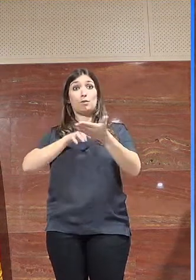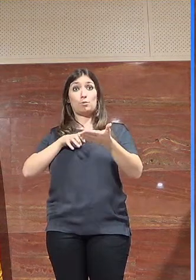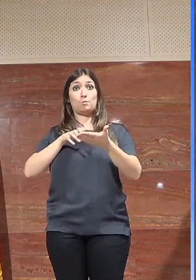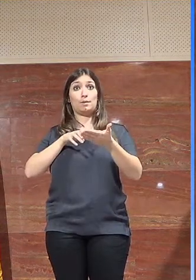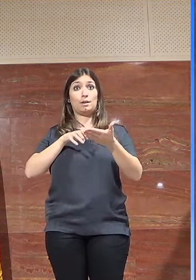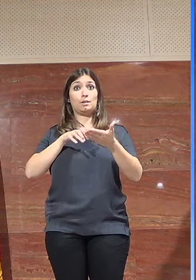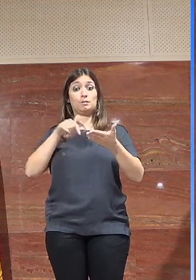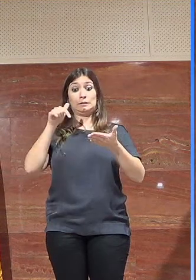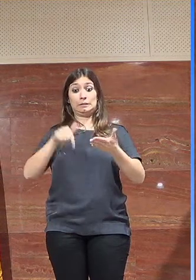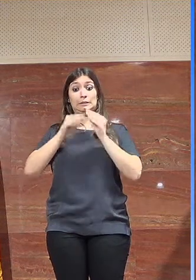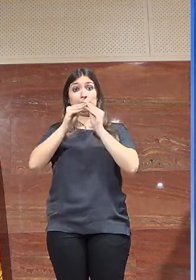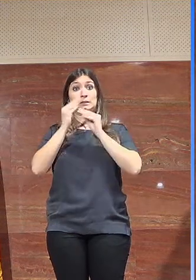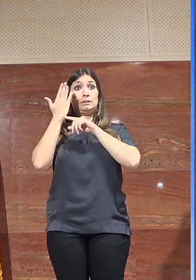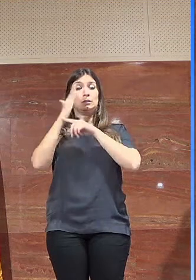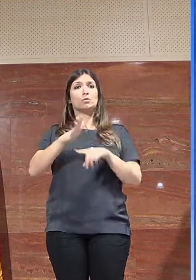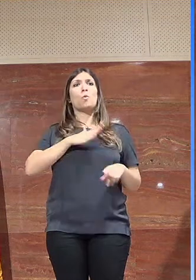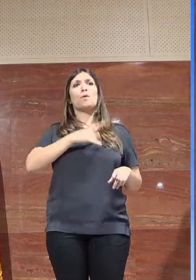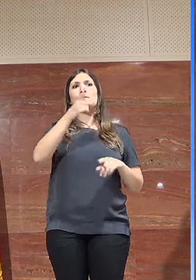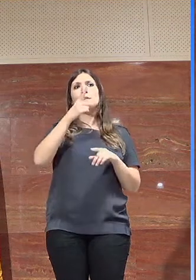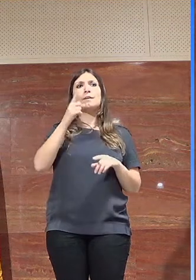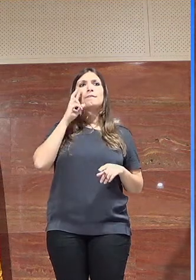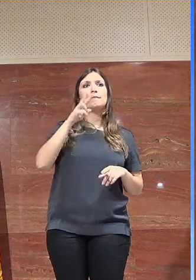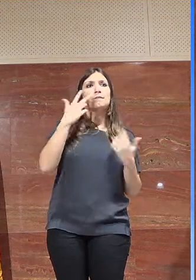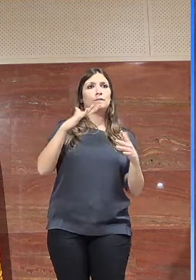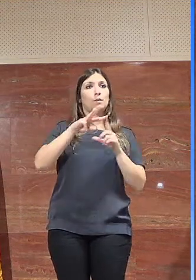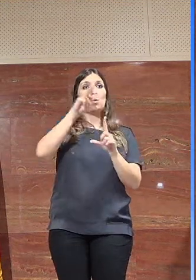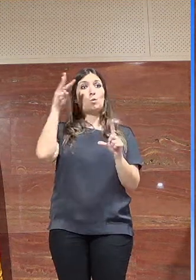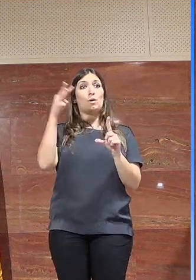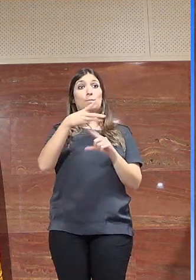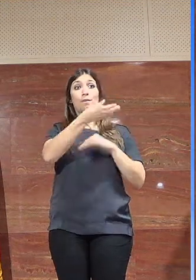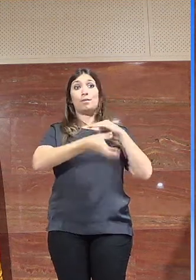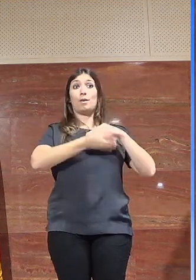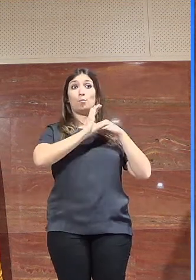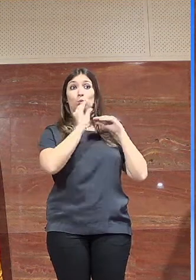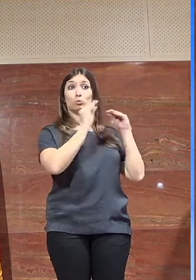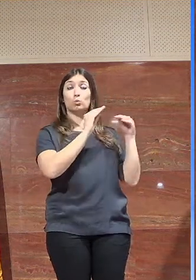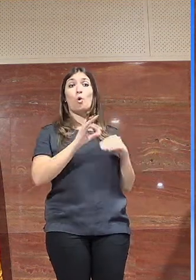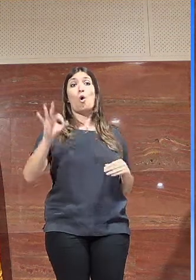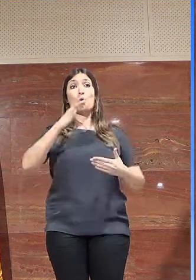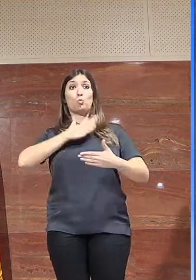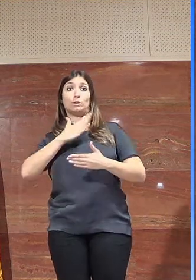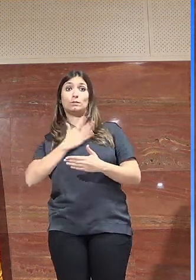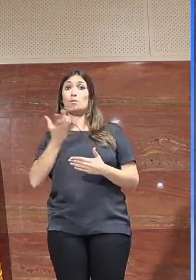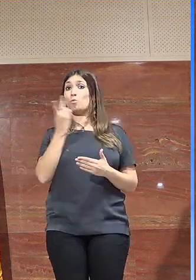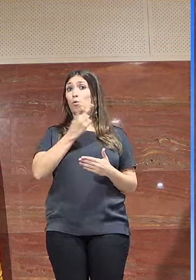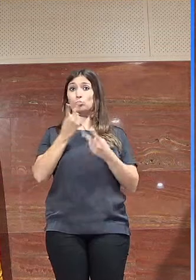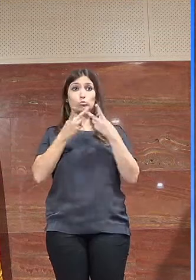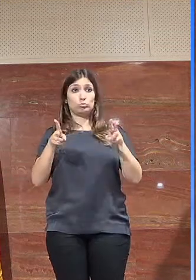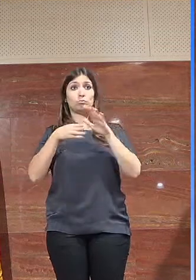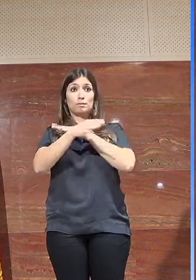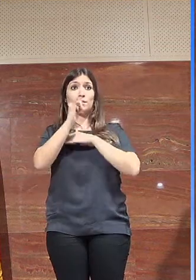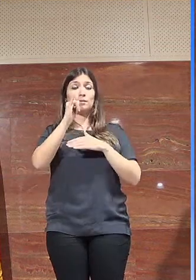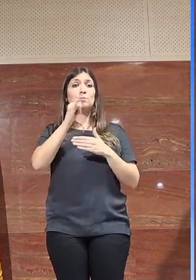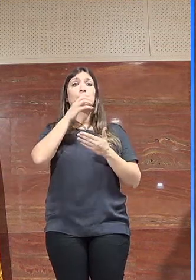con el que hemos concluido nuestro trabajo lo podéis ver tanto en la página de CEAPAT como en la nuestra. Es